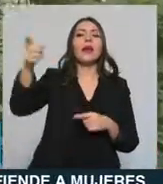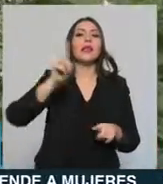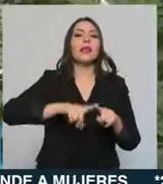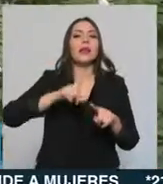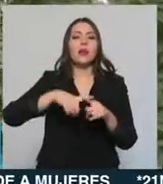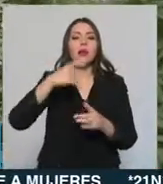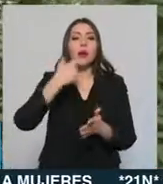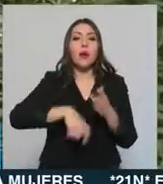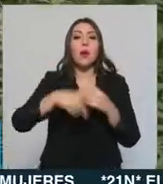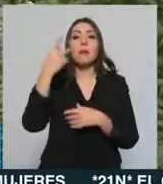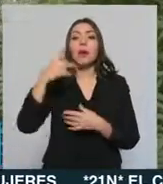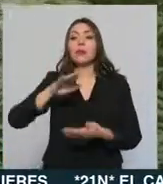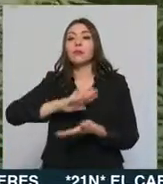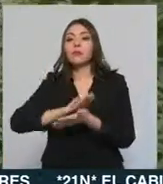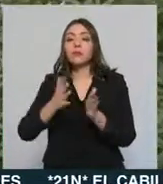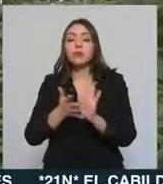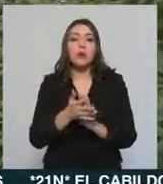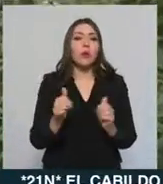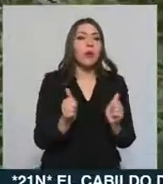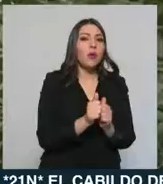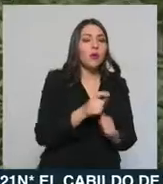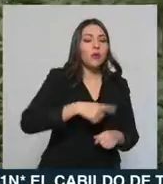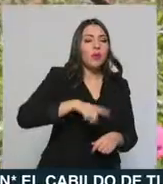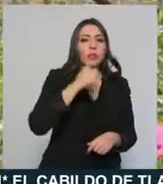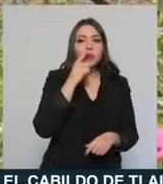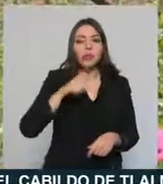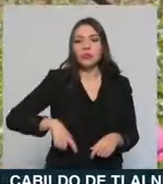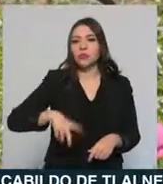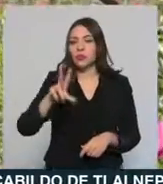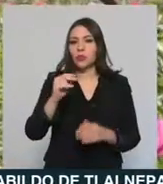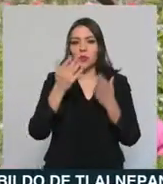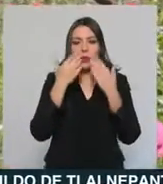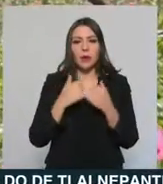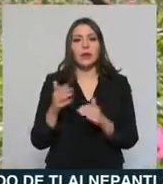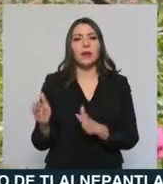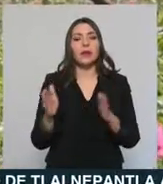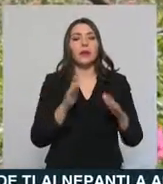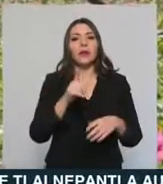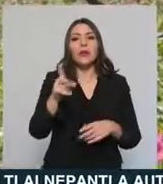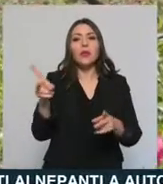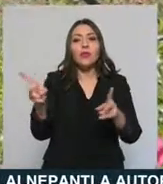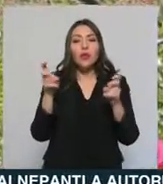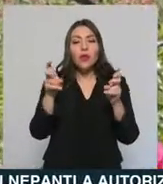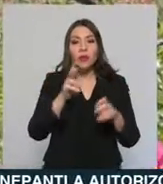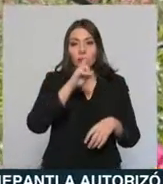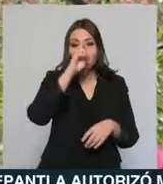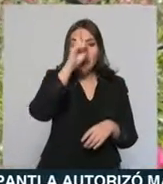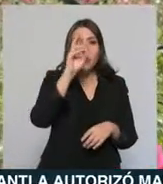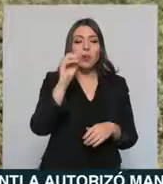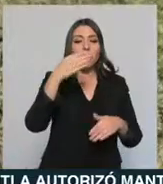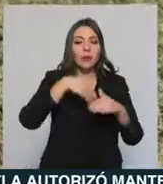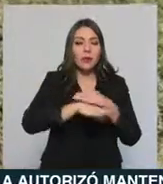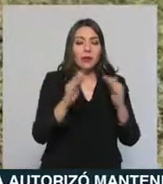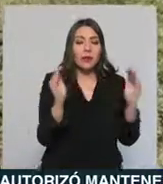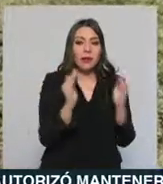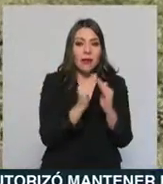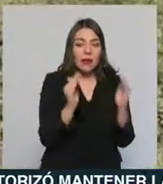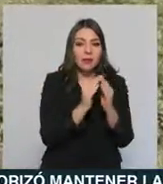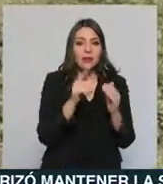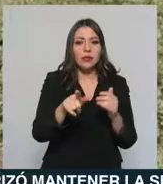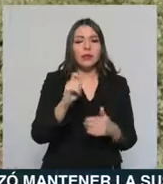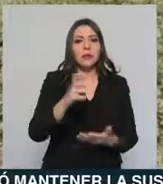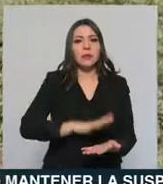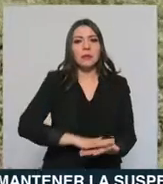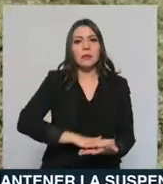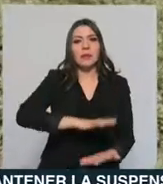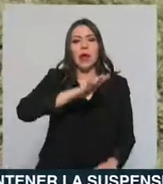colusión con autoridades. Junto con el robo con violencia y robo a casa habitación, este delito fue de los que más creció en las 16 alcaldías. Sobre